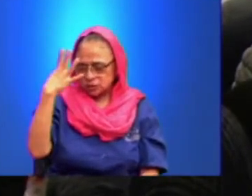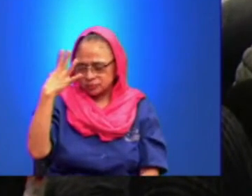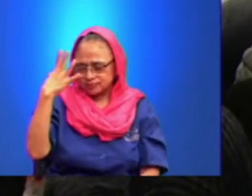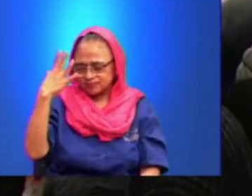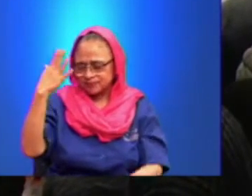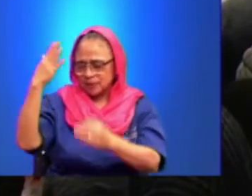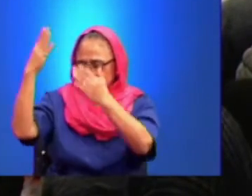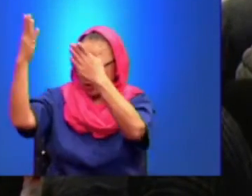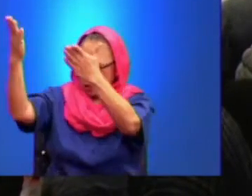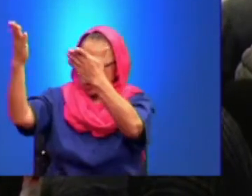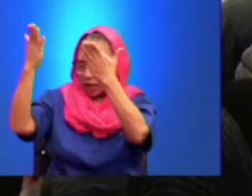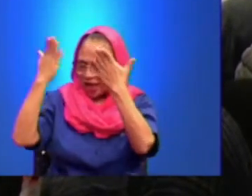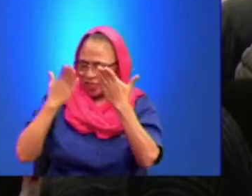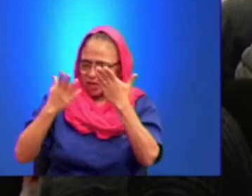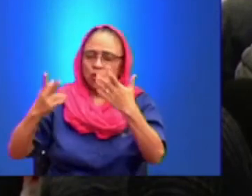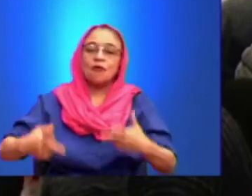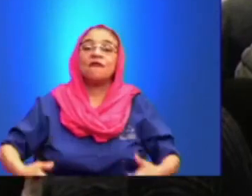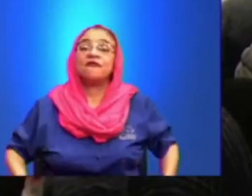verificado